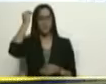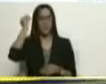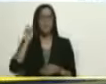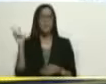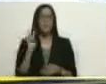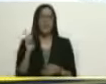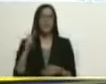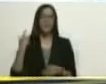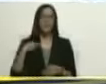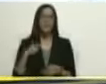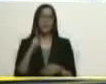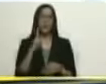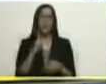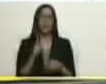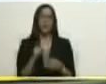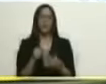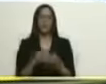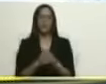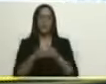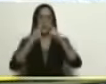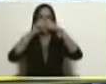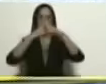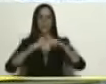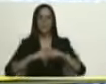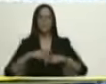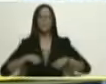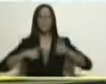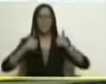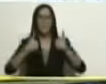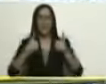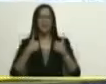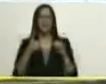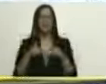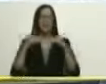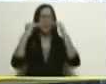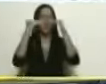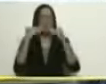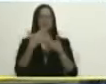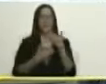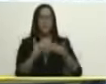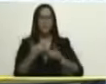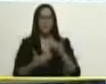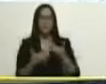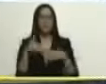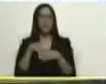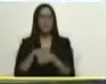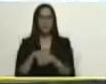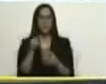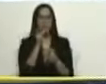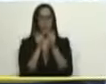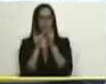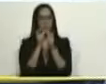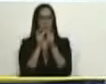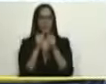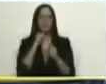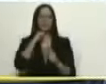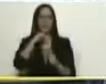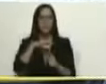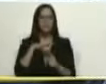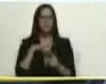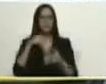Venezuela tiene uno de los índices más altos de procesos electorales y consultivos de la historia